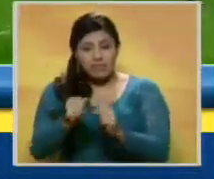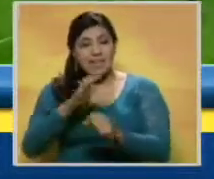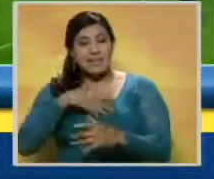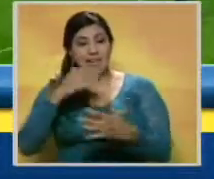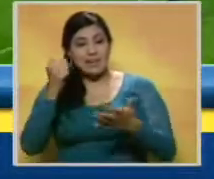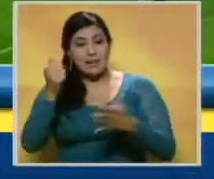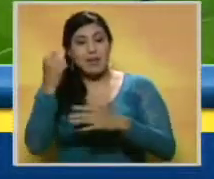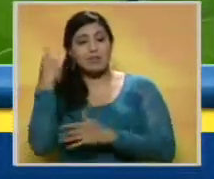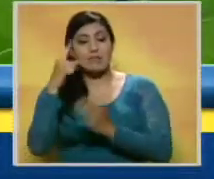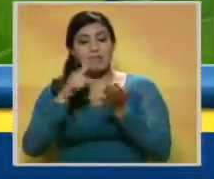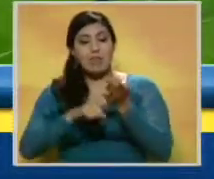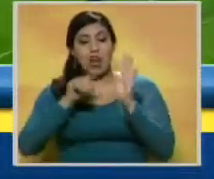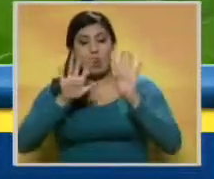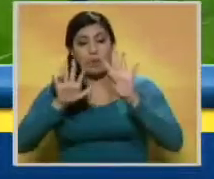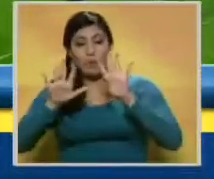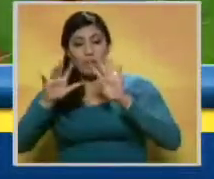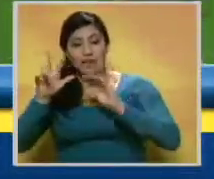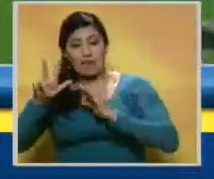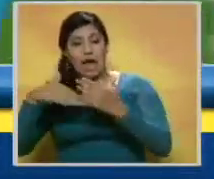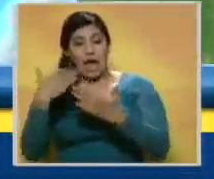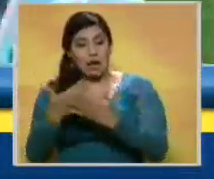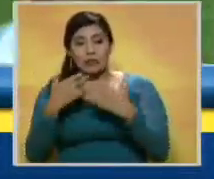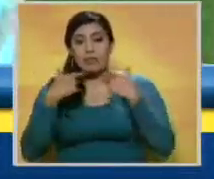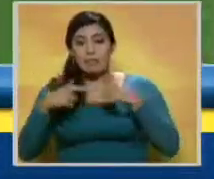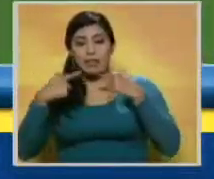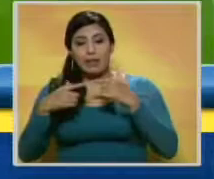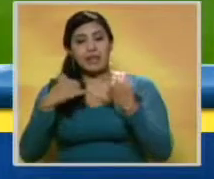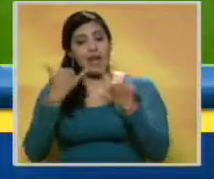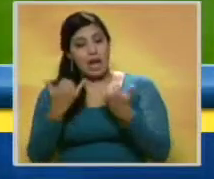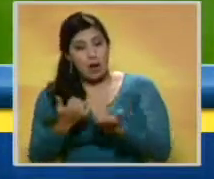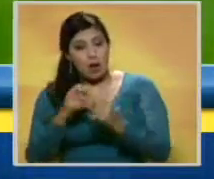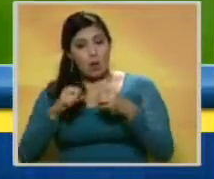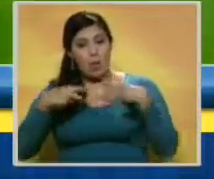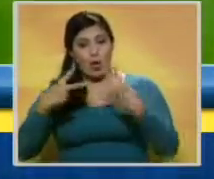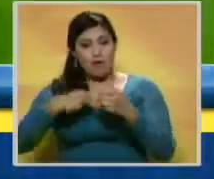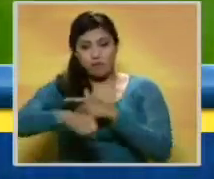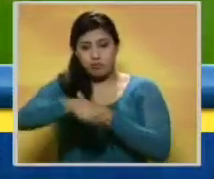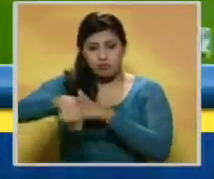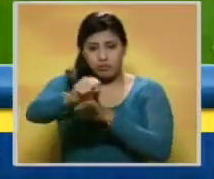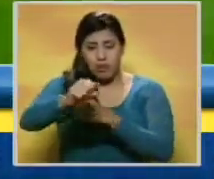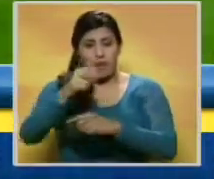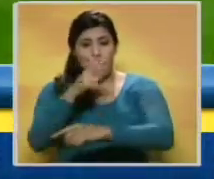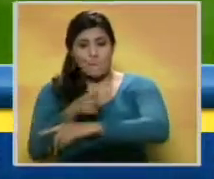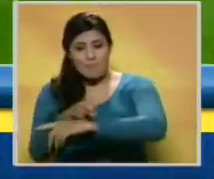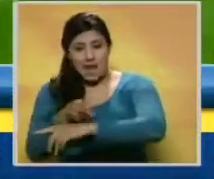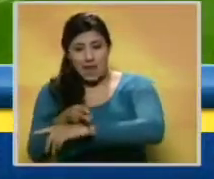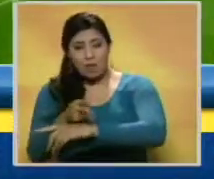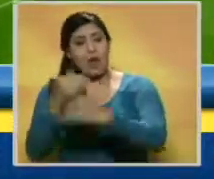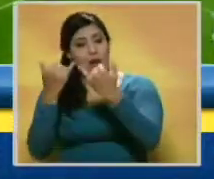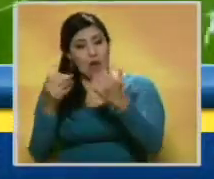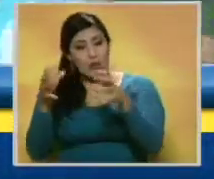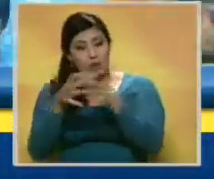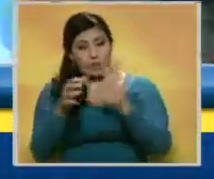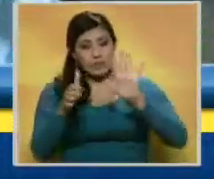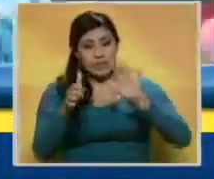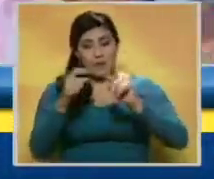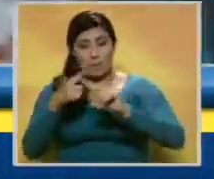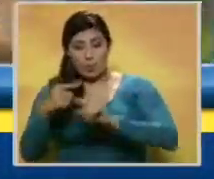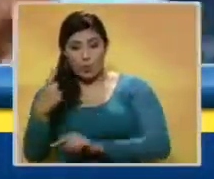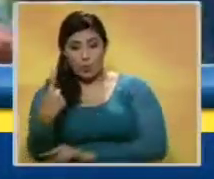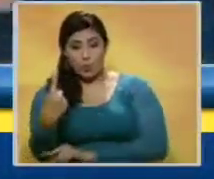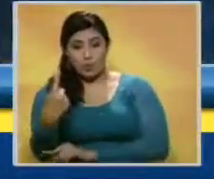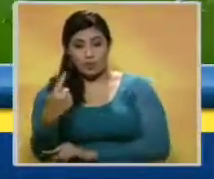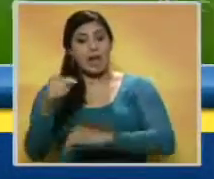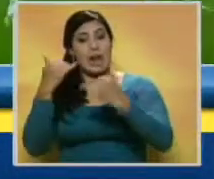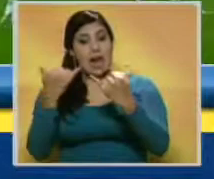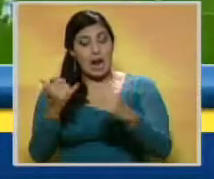desde 1993 tras superar con un despliegue de muy buen fútbol a Paraguay con marcador de 6-1.